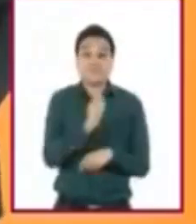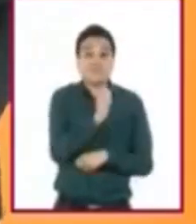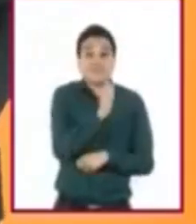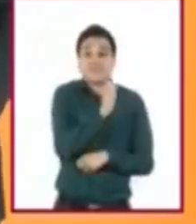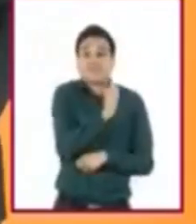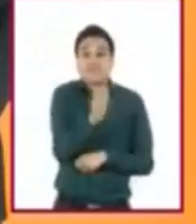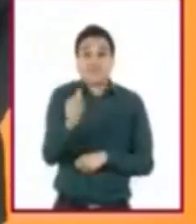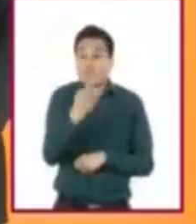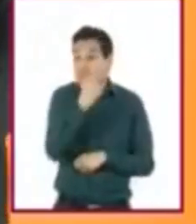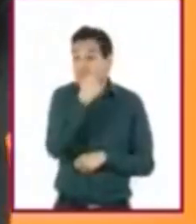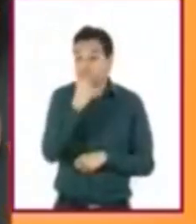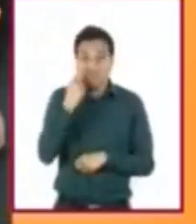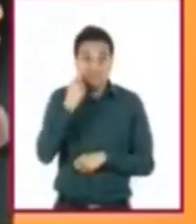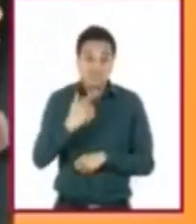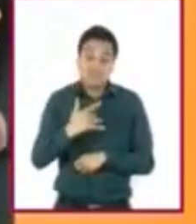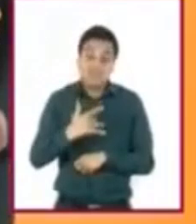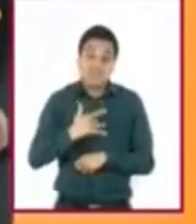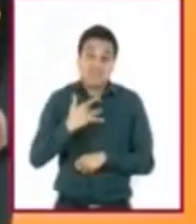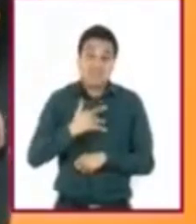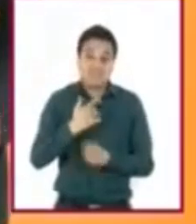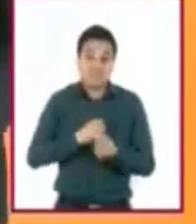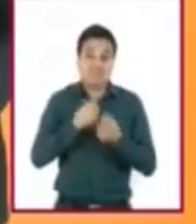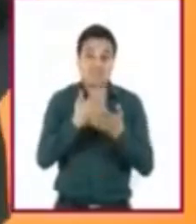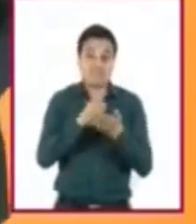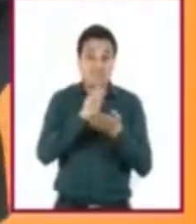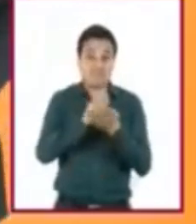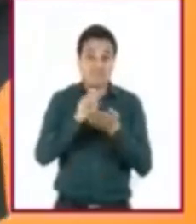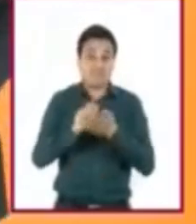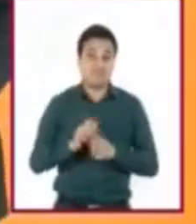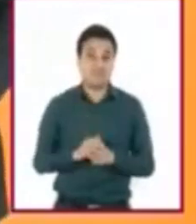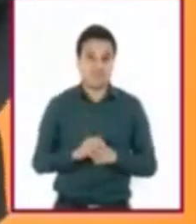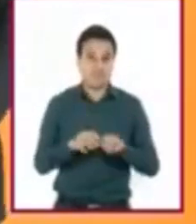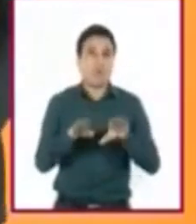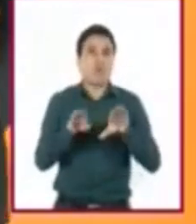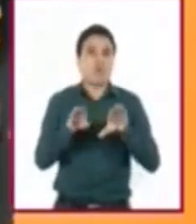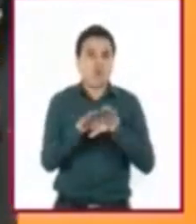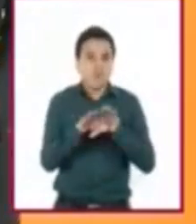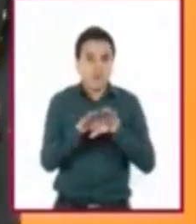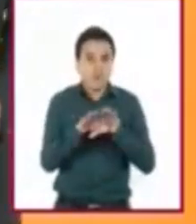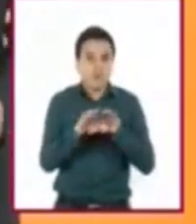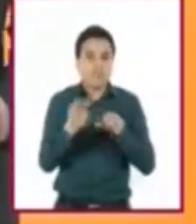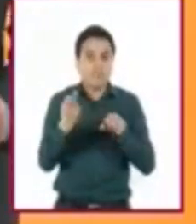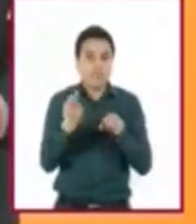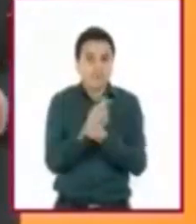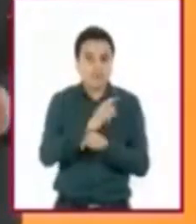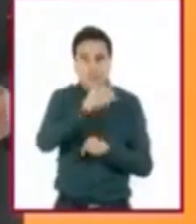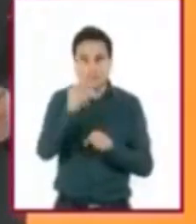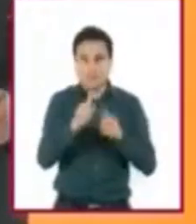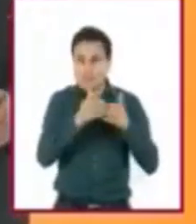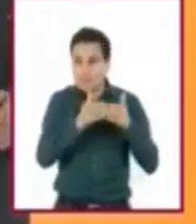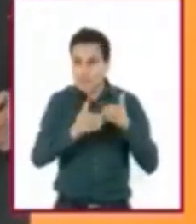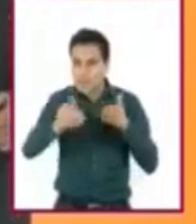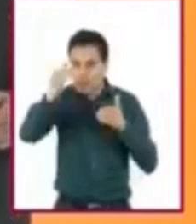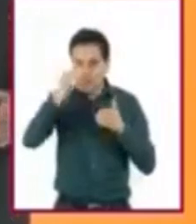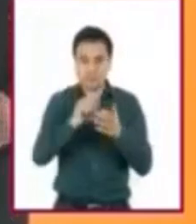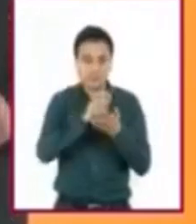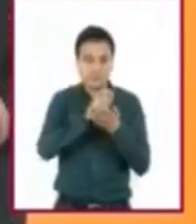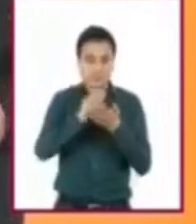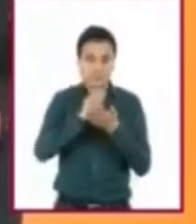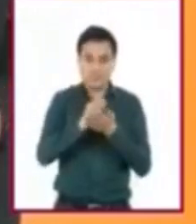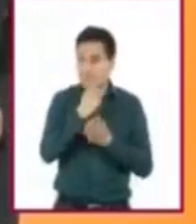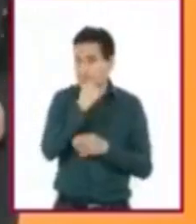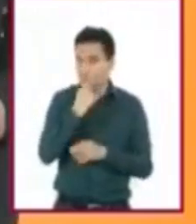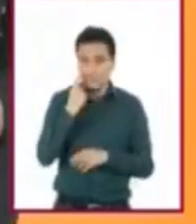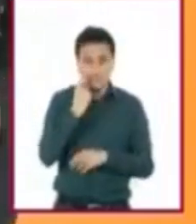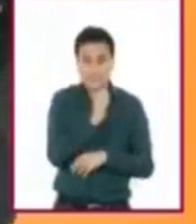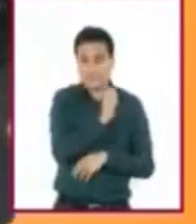las razones por las que se dieron tales hechos, cómo sucedieron y las consecuencias que tuvieron para los seres humanos que vivieron en